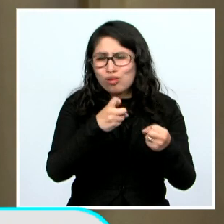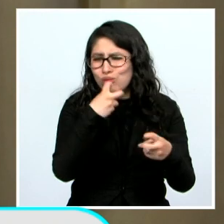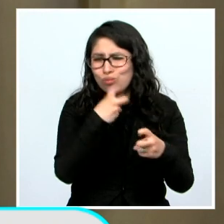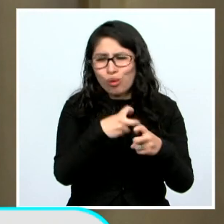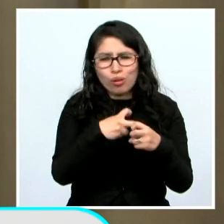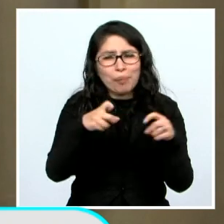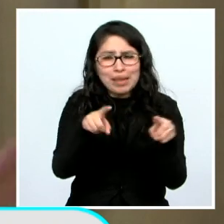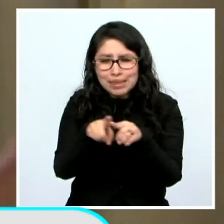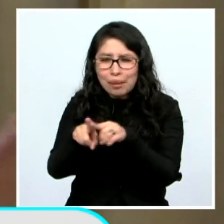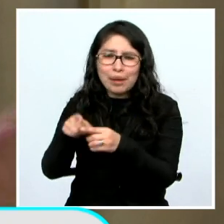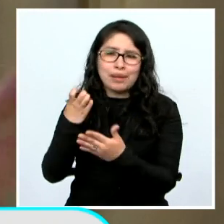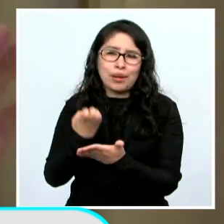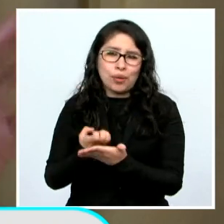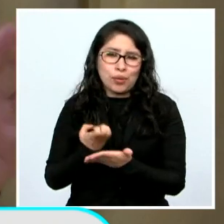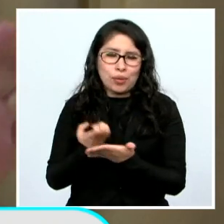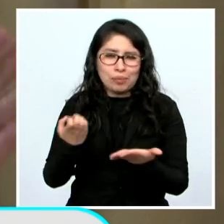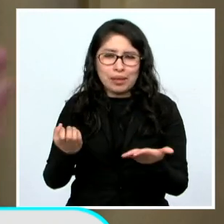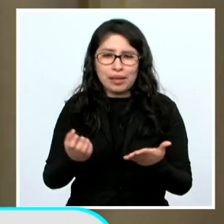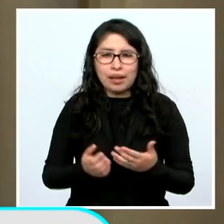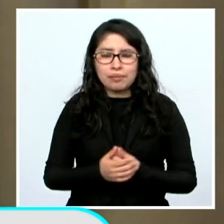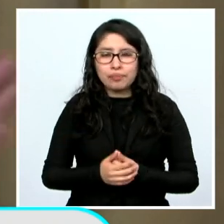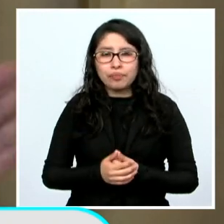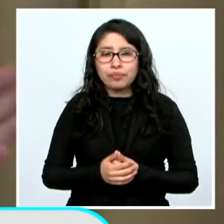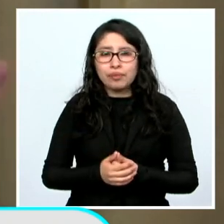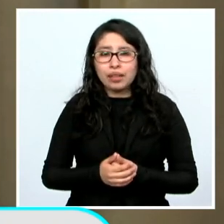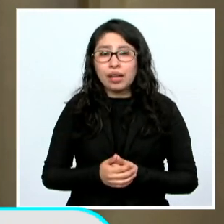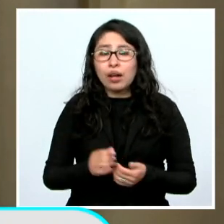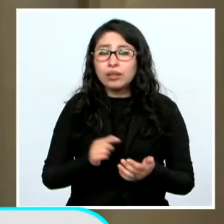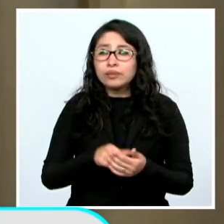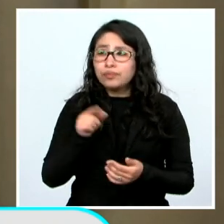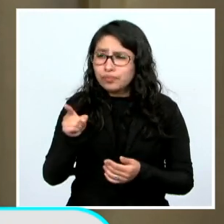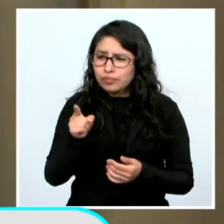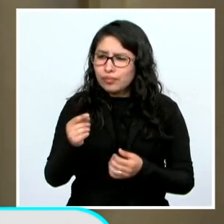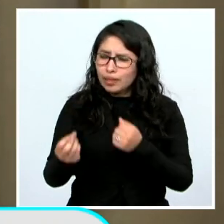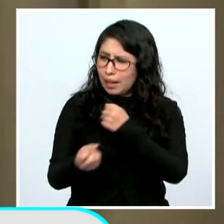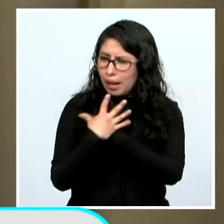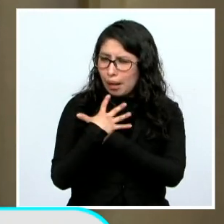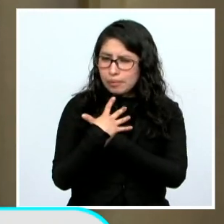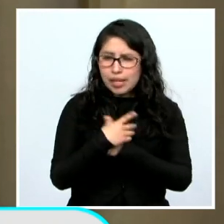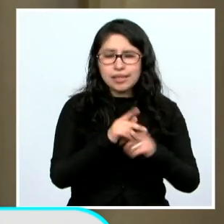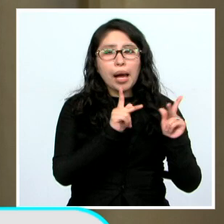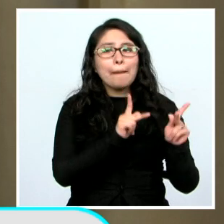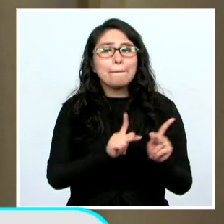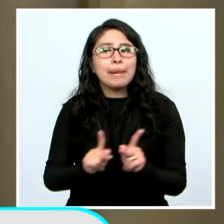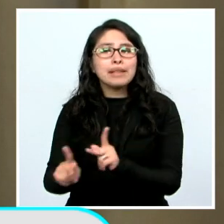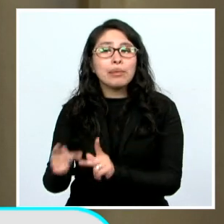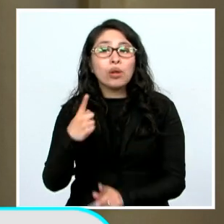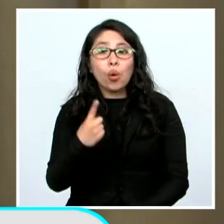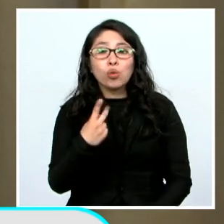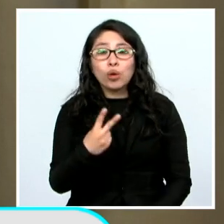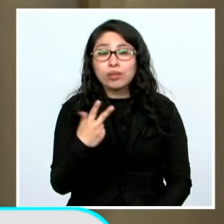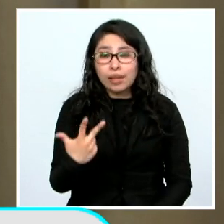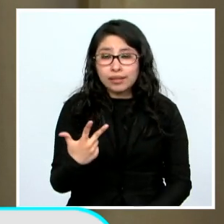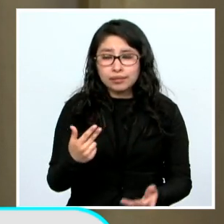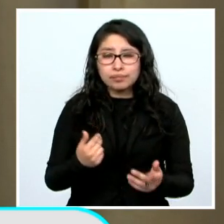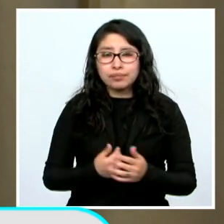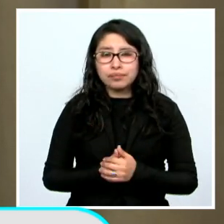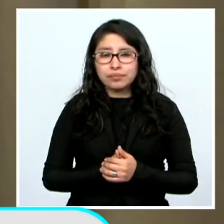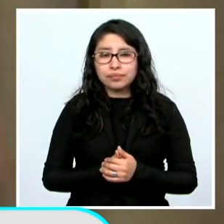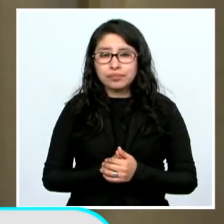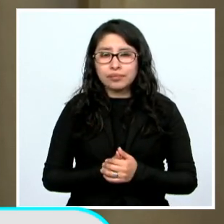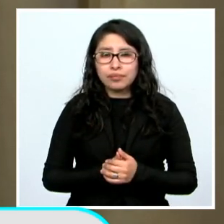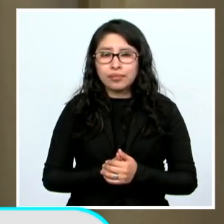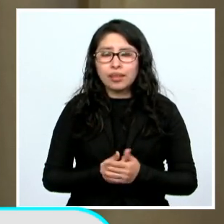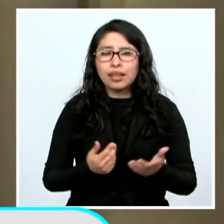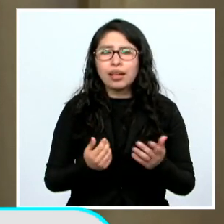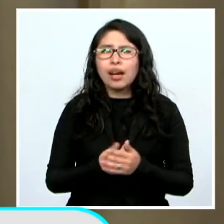Ya me adelantó un poco lo que es este lanzamiento del 1-2-3. Curiosamente, Gabriel, nosotros en Postdata